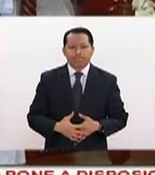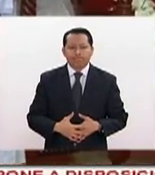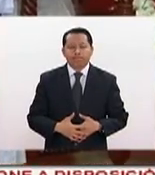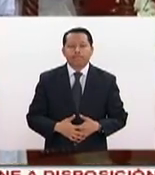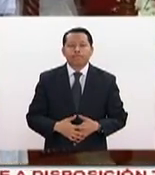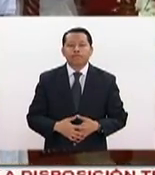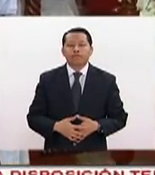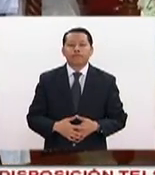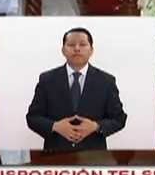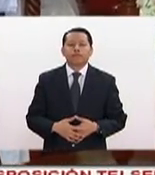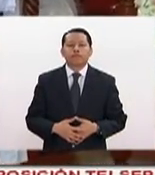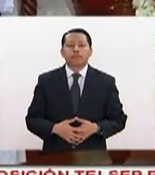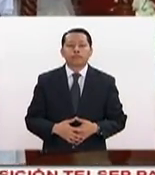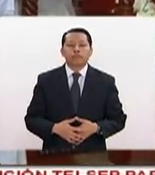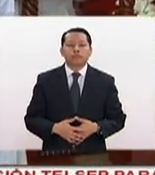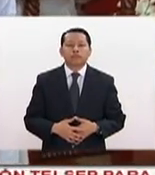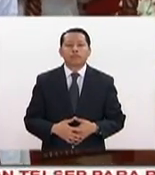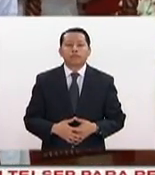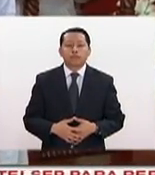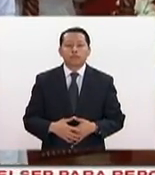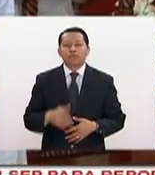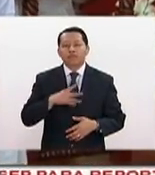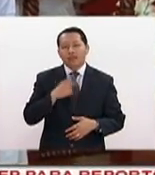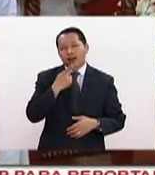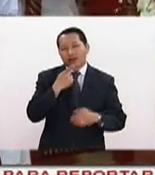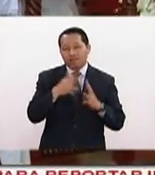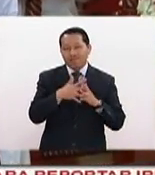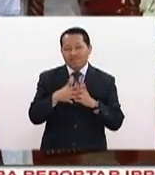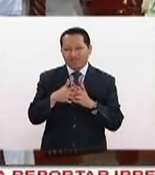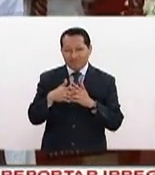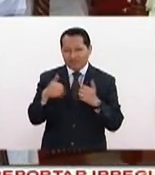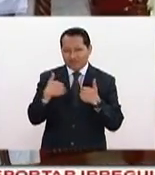Perú que cuando uno de cada presidente lo mete preso?